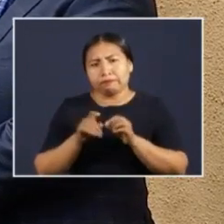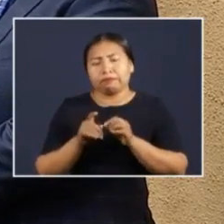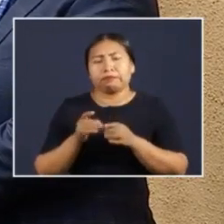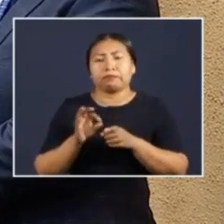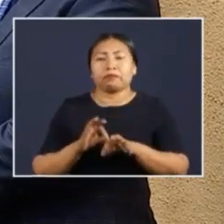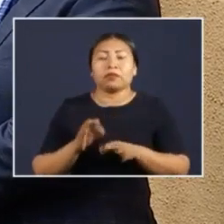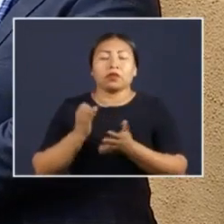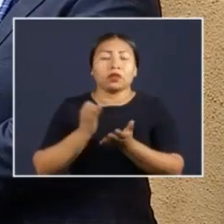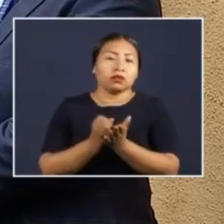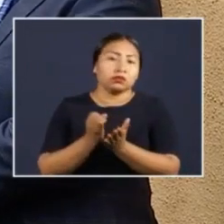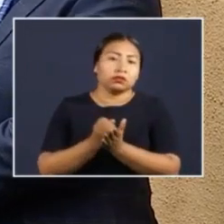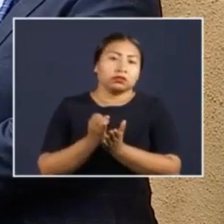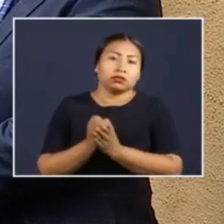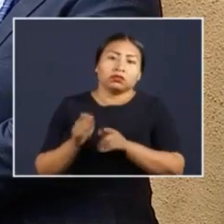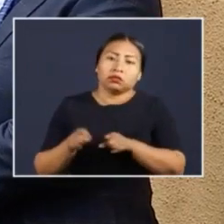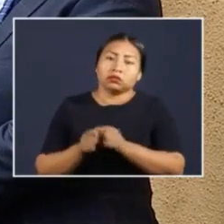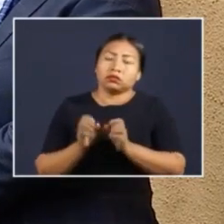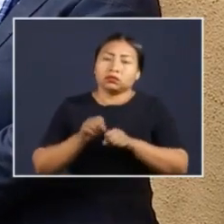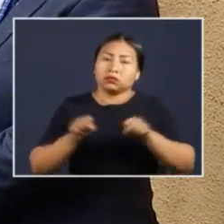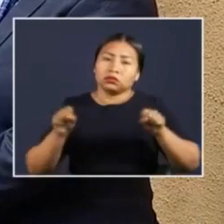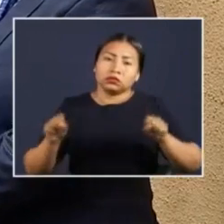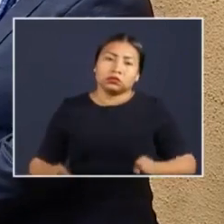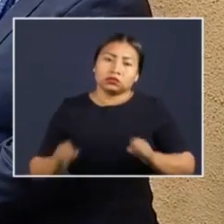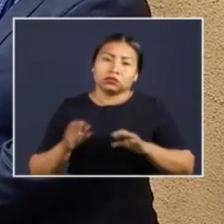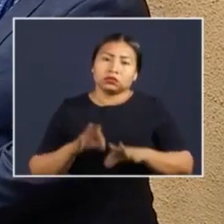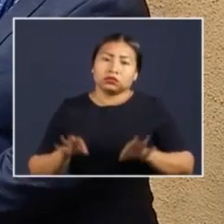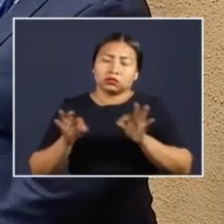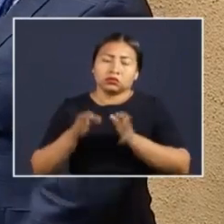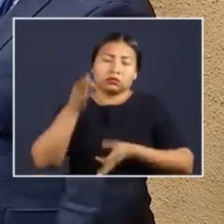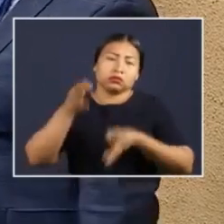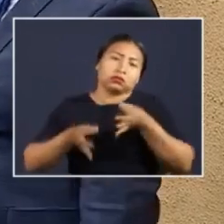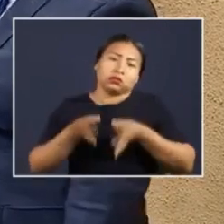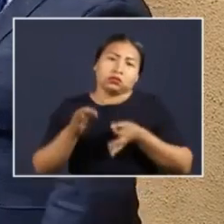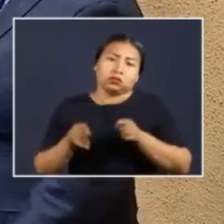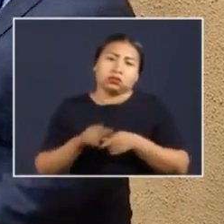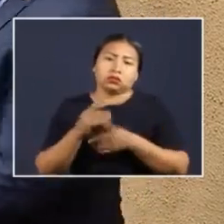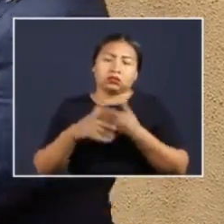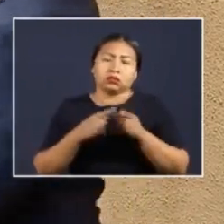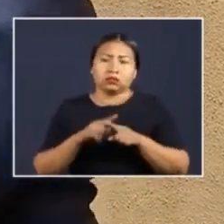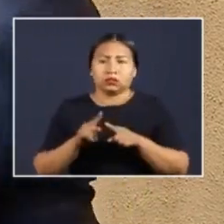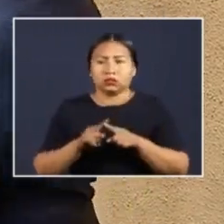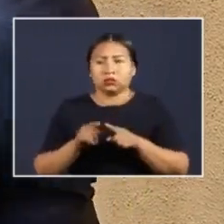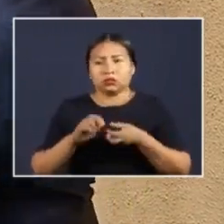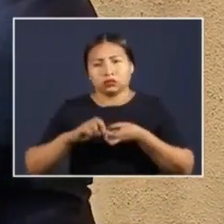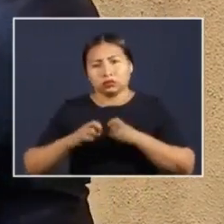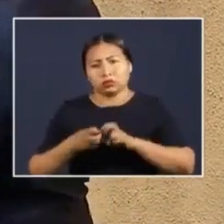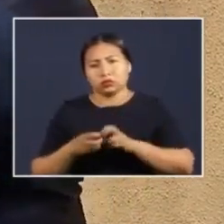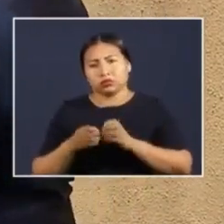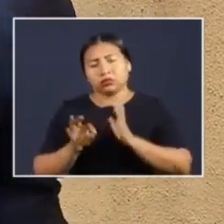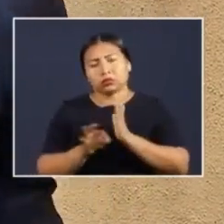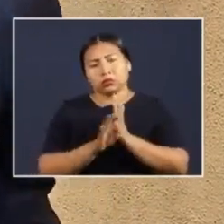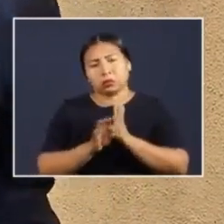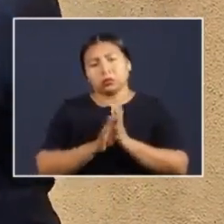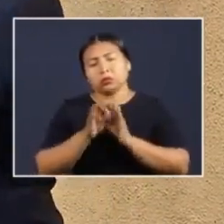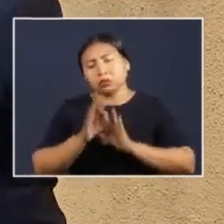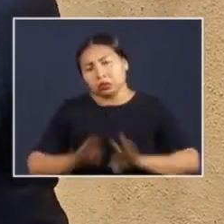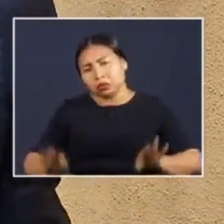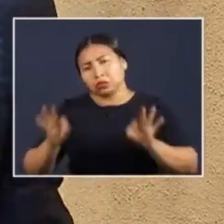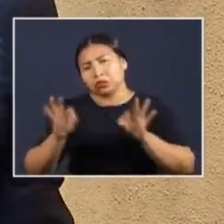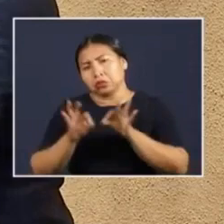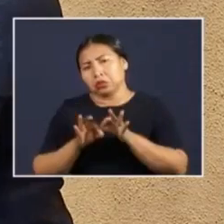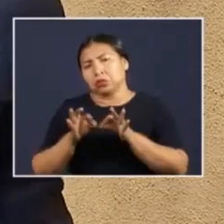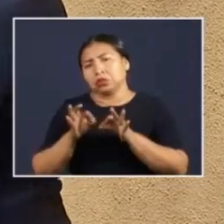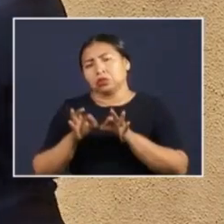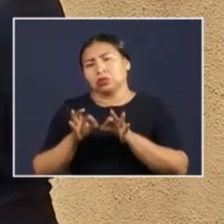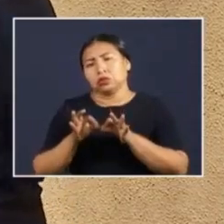investigación con un sistema eficiente de judicialización de casos con tecnología de punta para combatir y prevenir